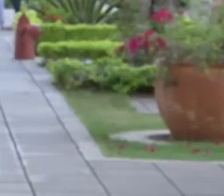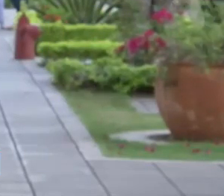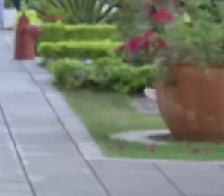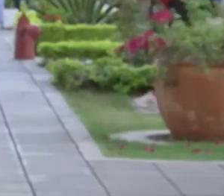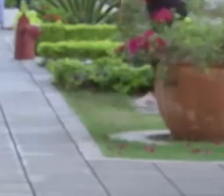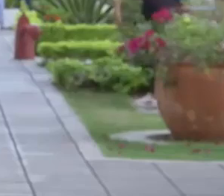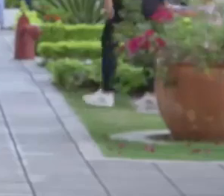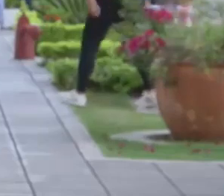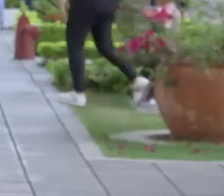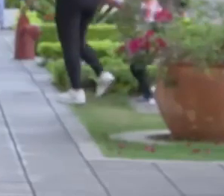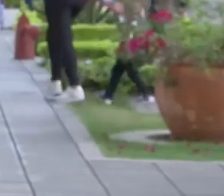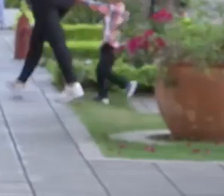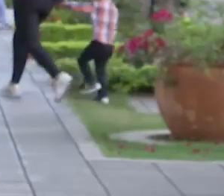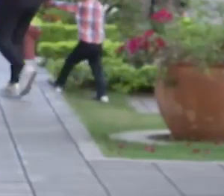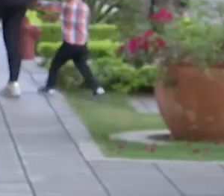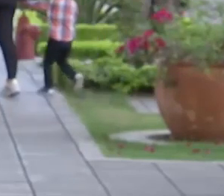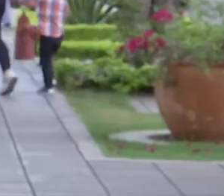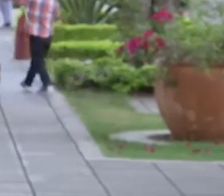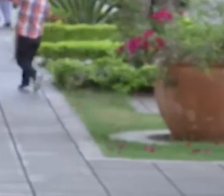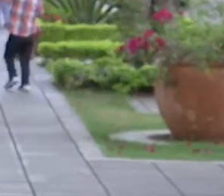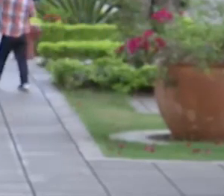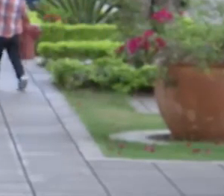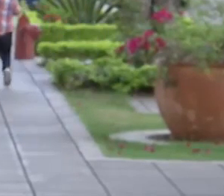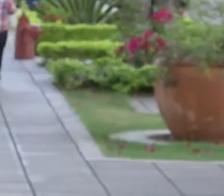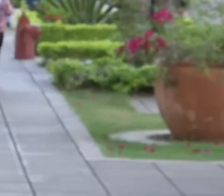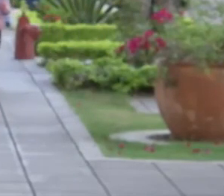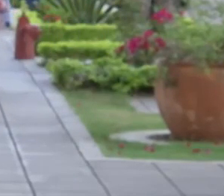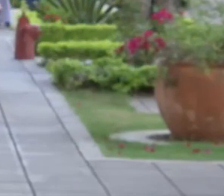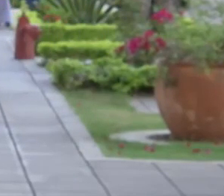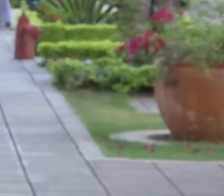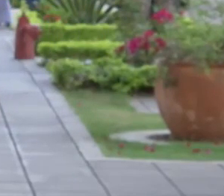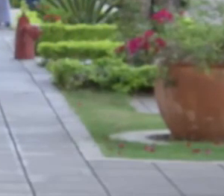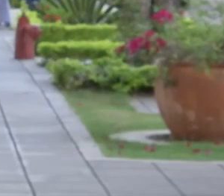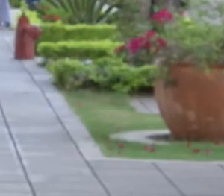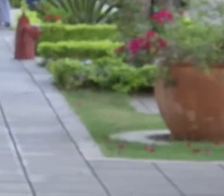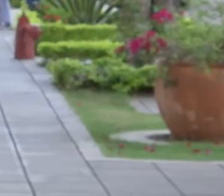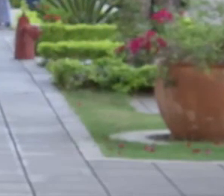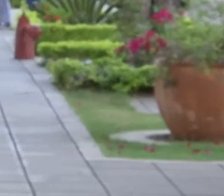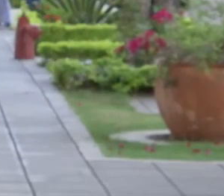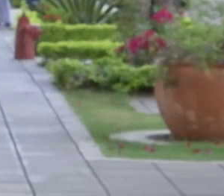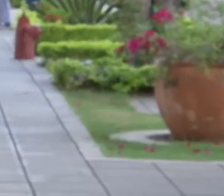a que hay muchas veces que están con cuentas con comida por cobrar